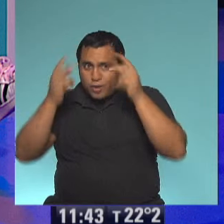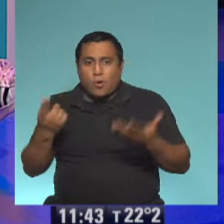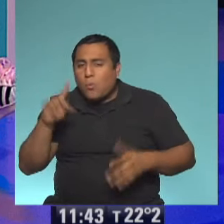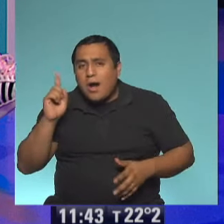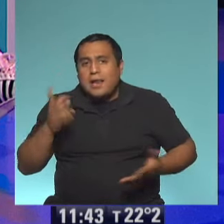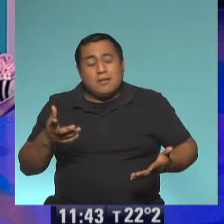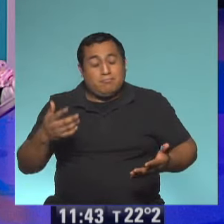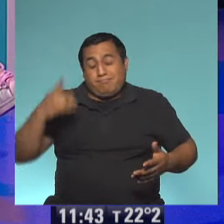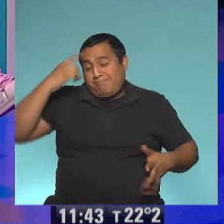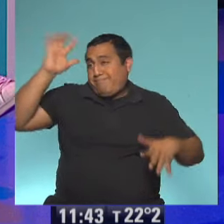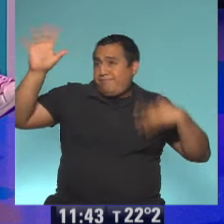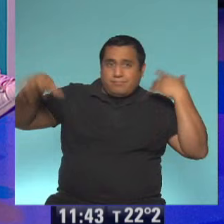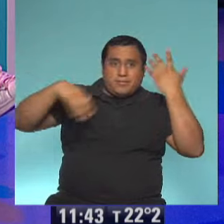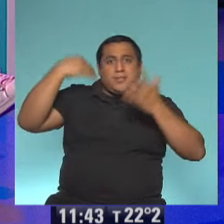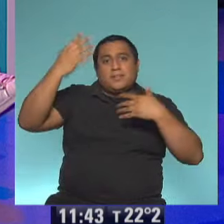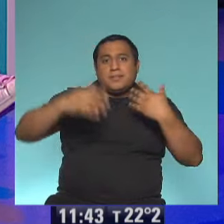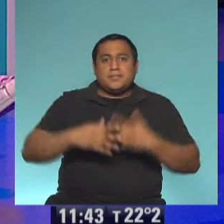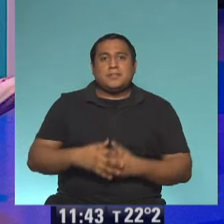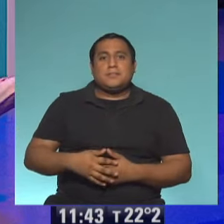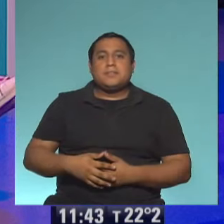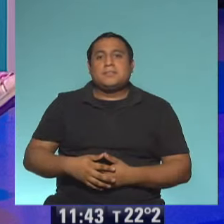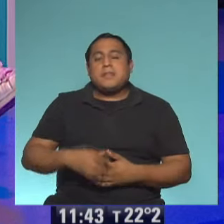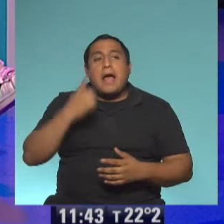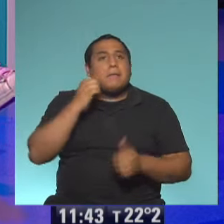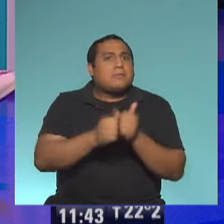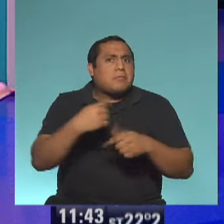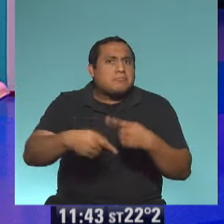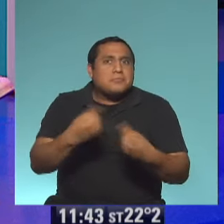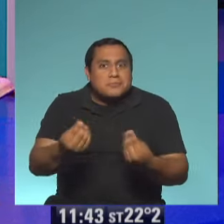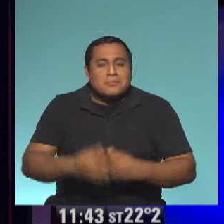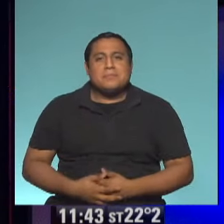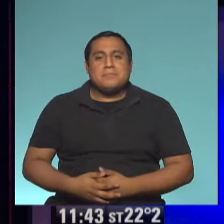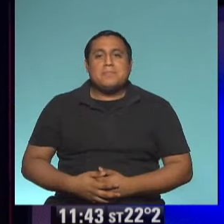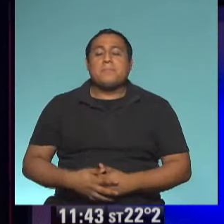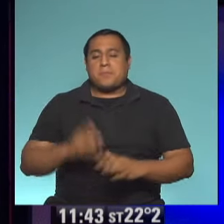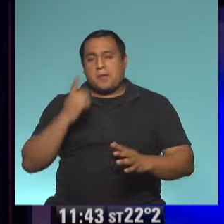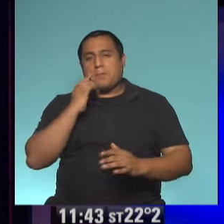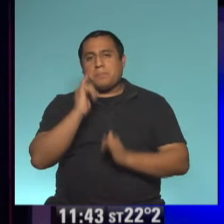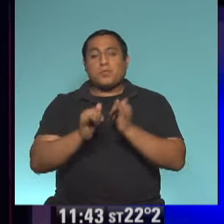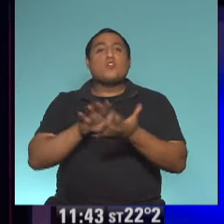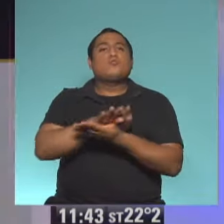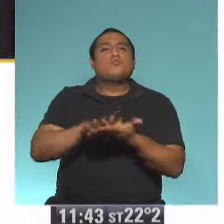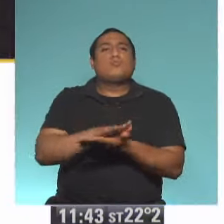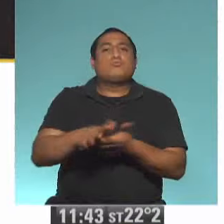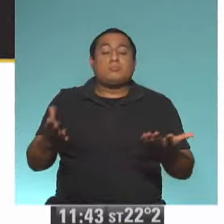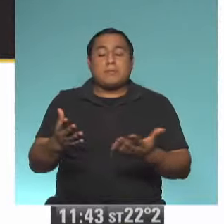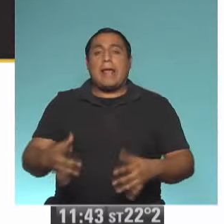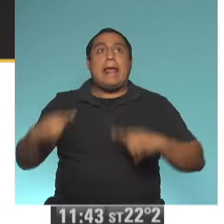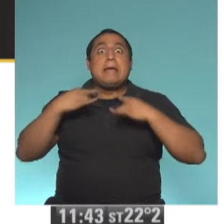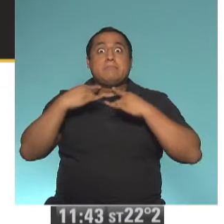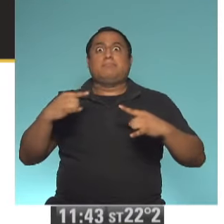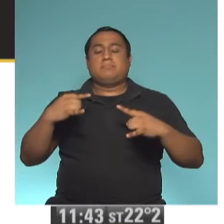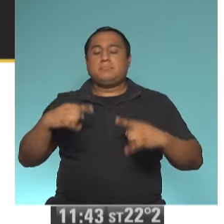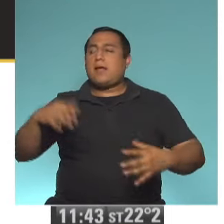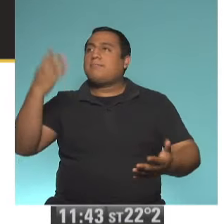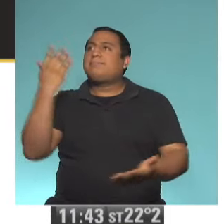tengo idea. Estamos mareados. ¿Dónde estamos? A ver cómo sigue esta historia. ¿Y entonces? Claro, esta es la solución. Grito perplejo. ¿Cómo